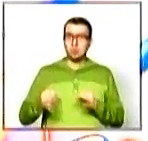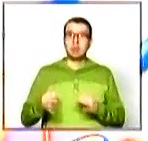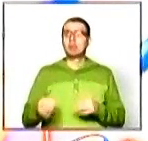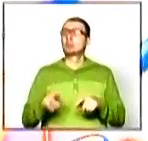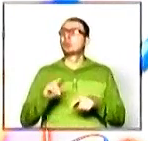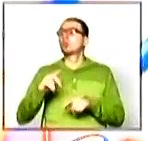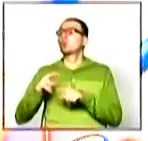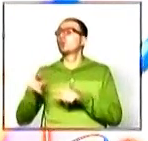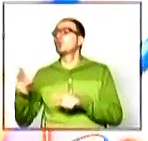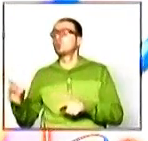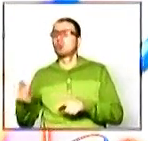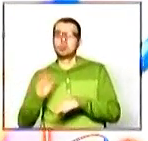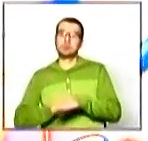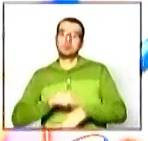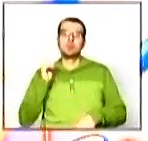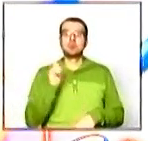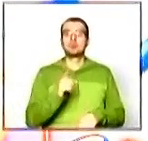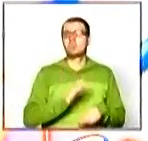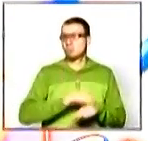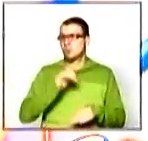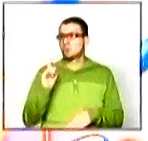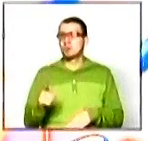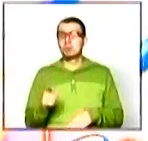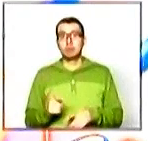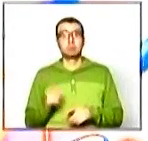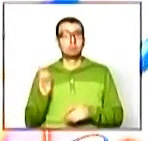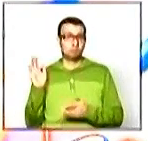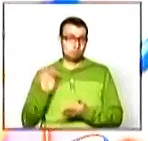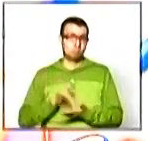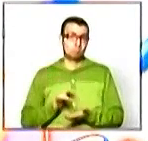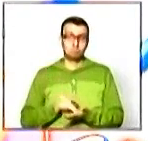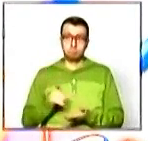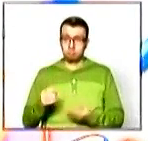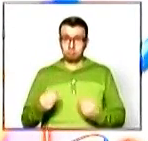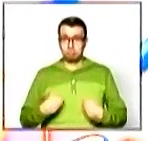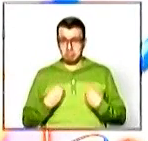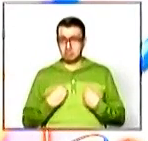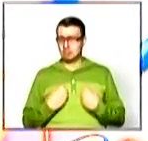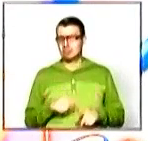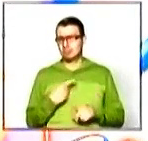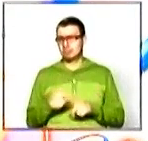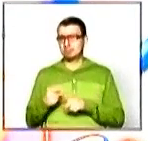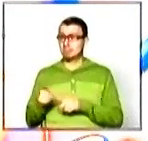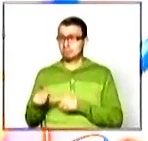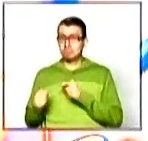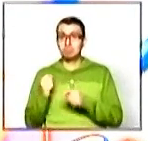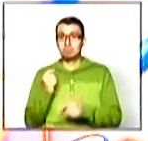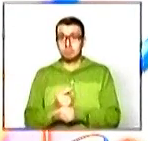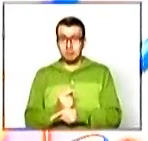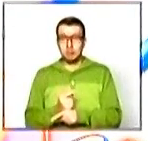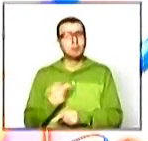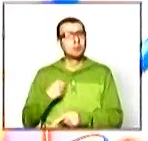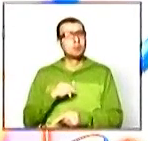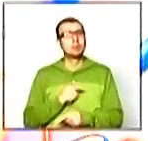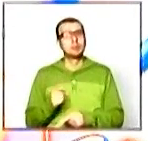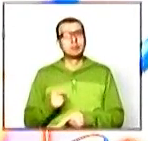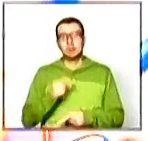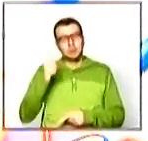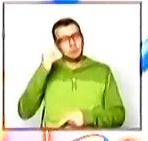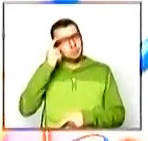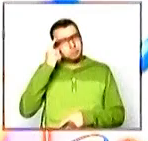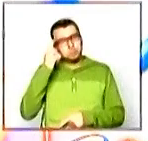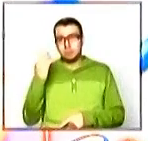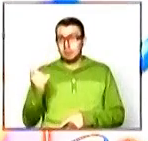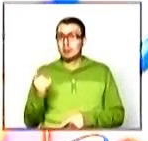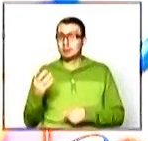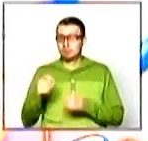culpas, y cuando vivimos con miedo a vivir a lo que puede ser una gran cantidad de cosas, estamos enviándole estas ondas de pensamiento a nuestras